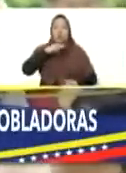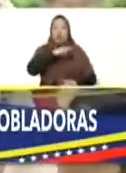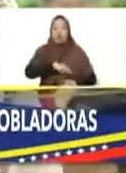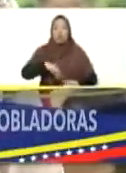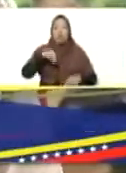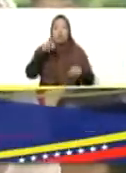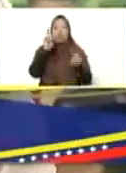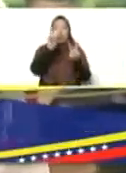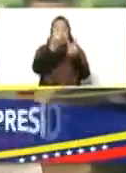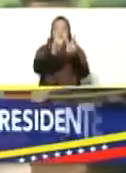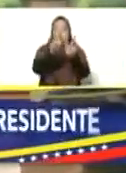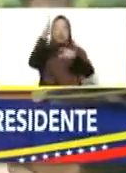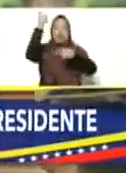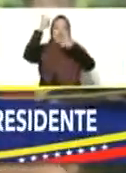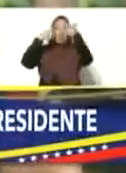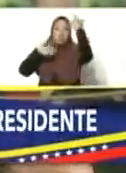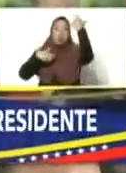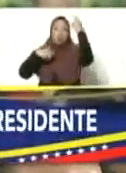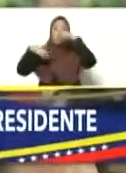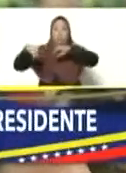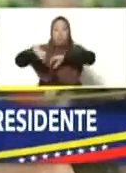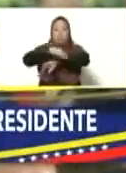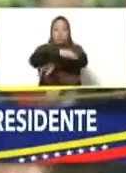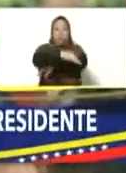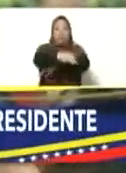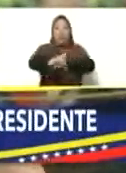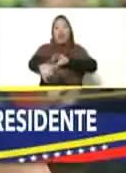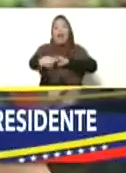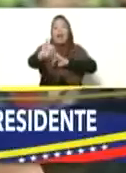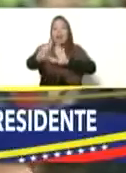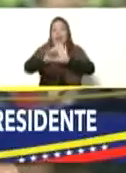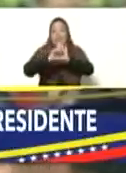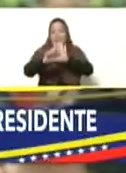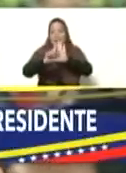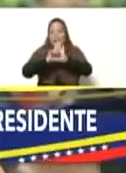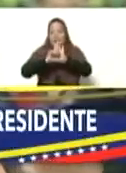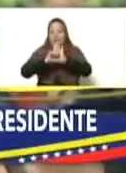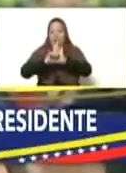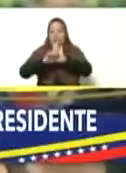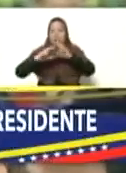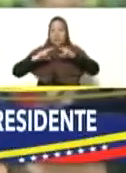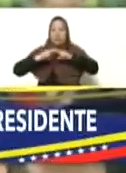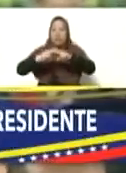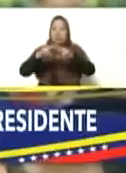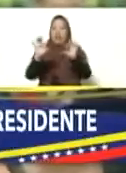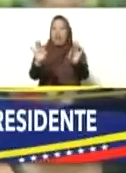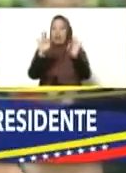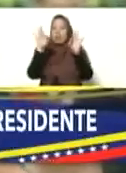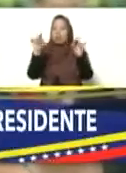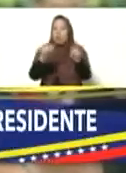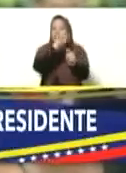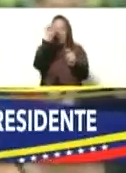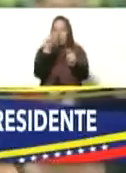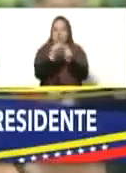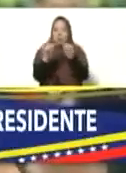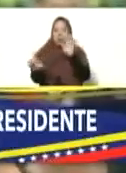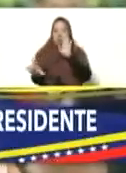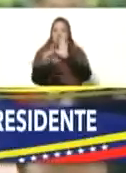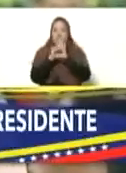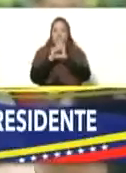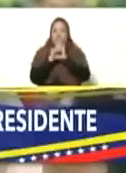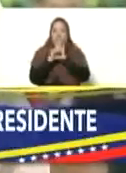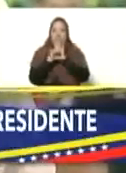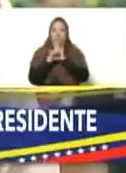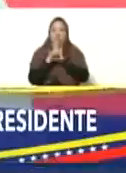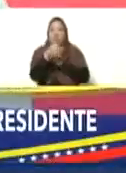nuestro mate chaval es una arquitectura legal que permite la entrega de los predios específicos que dicen las aves acaba de